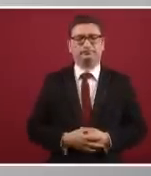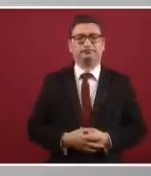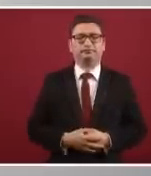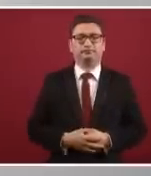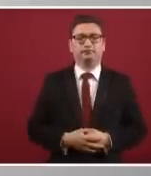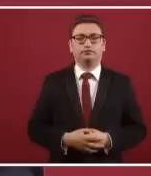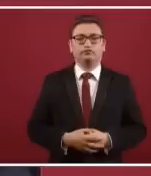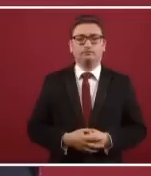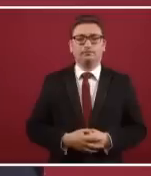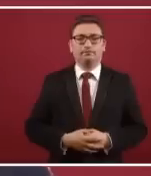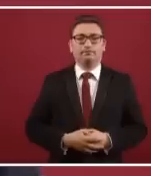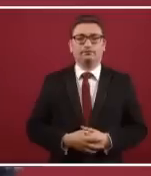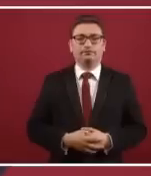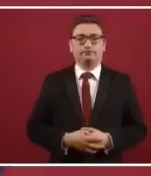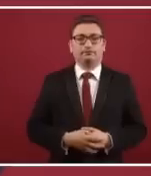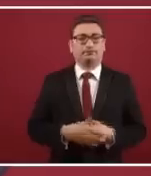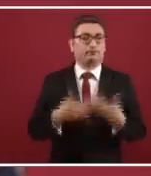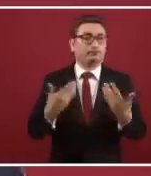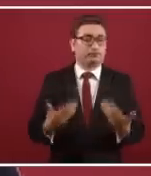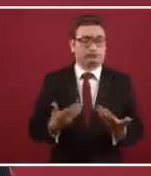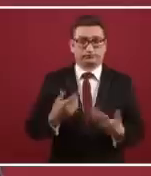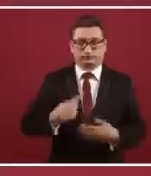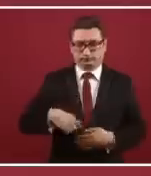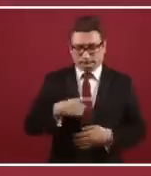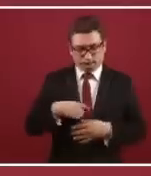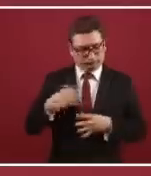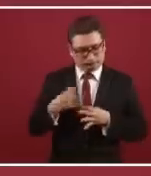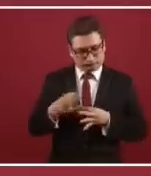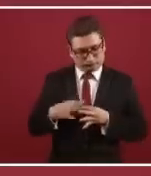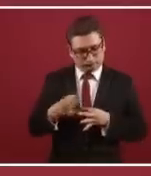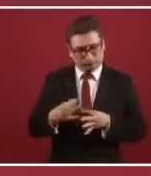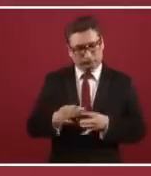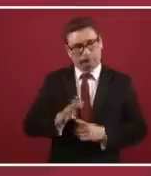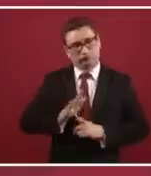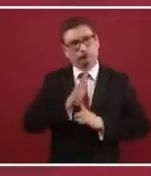Entonces, no hay que dar ningún motivo.